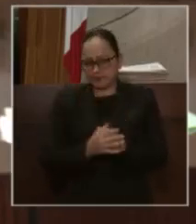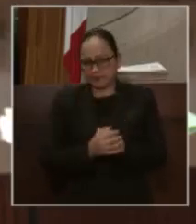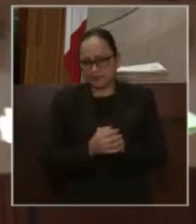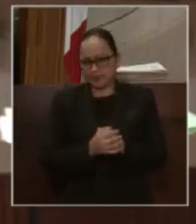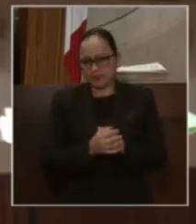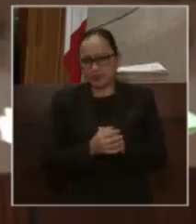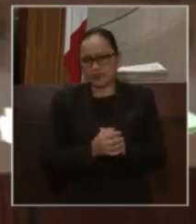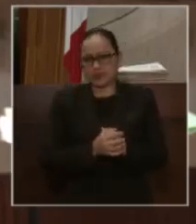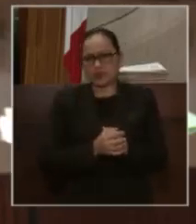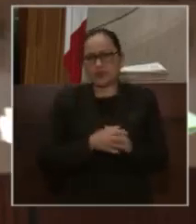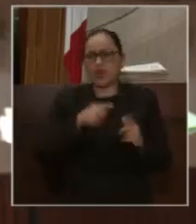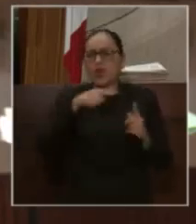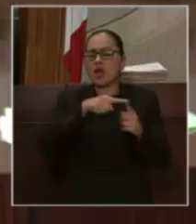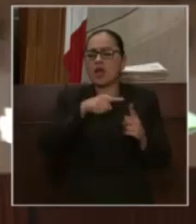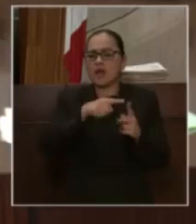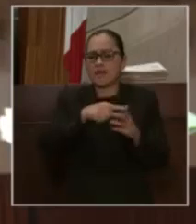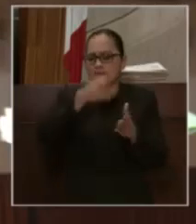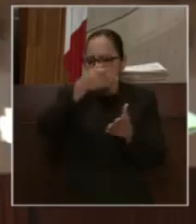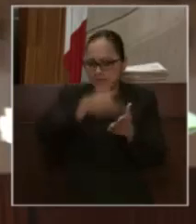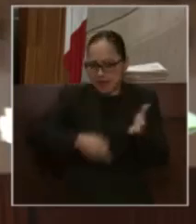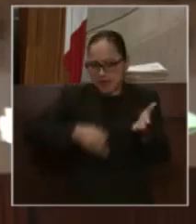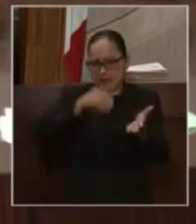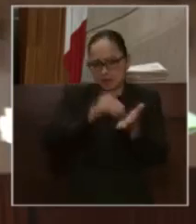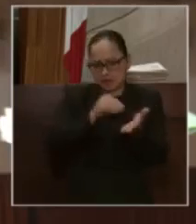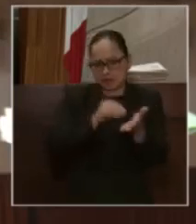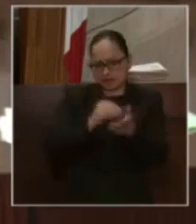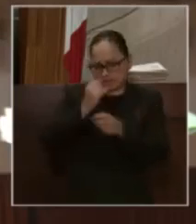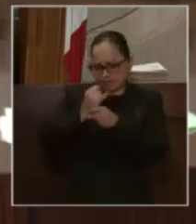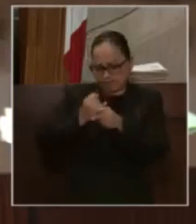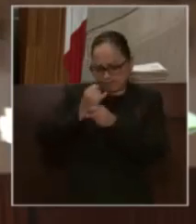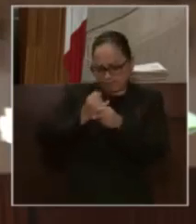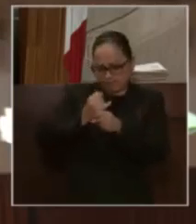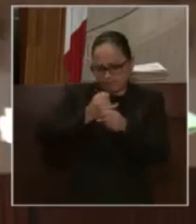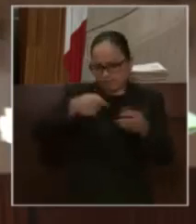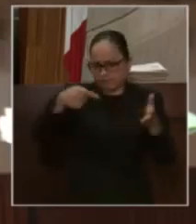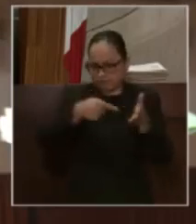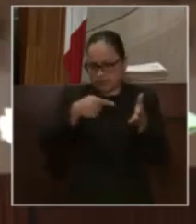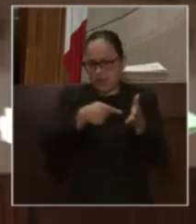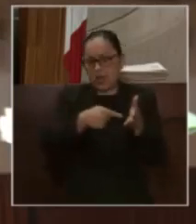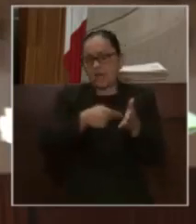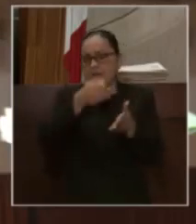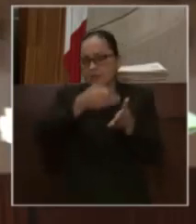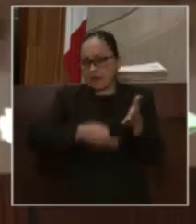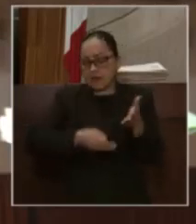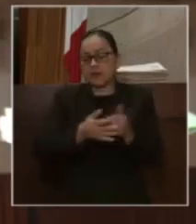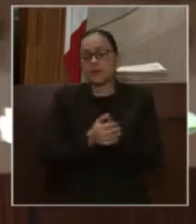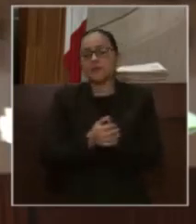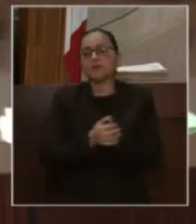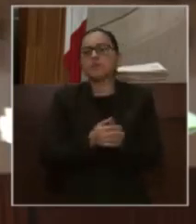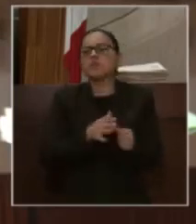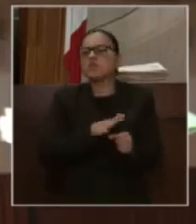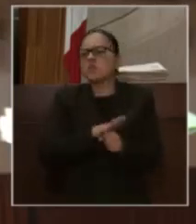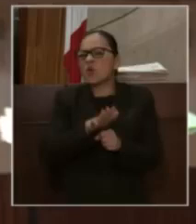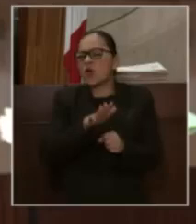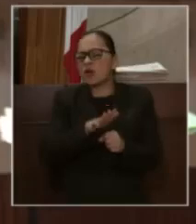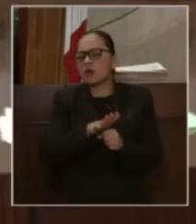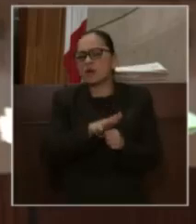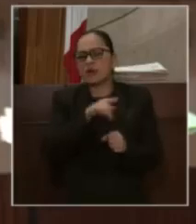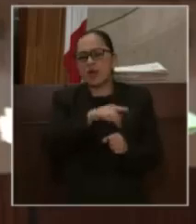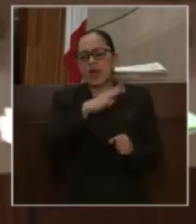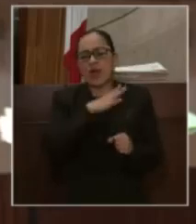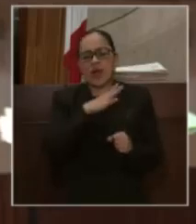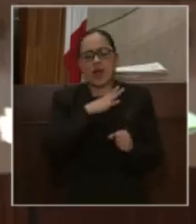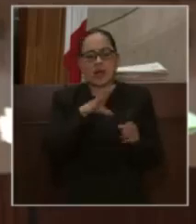los déficits que yo observo en la actuación de la autoridad administrativa tiene que ver con el nexo